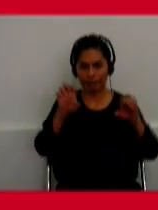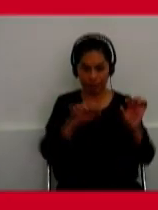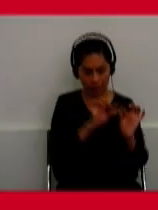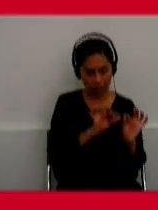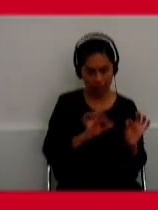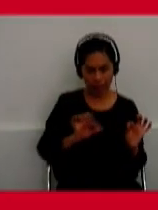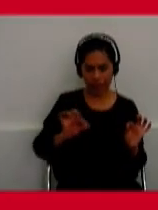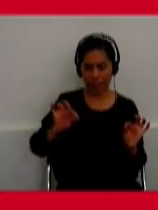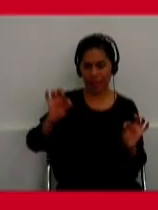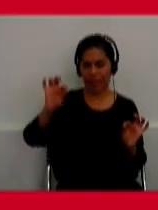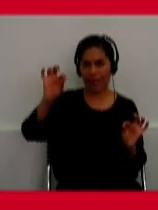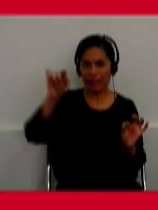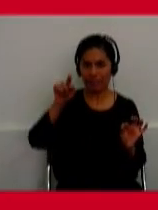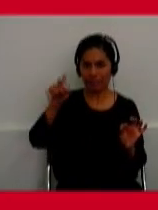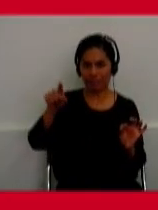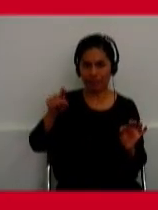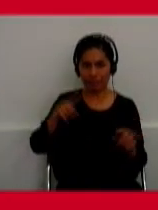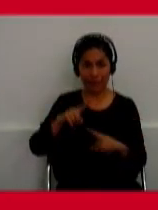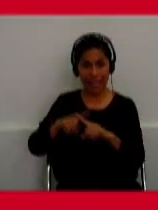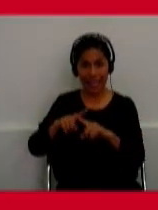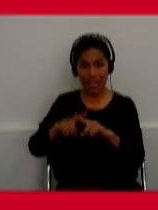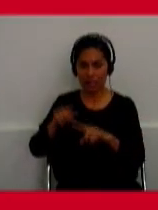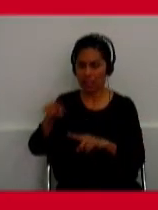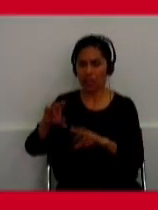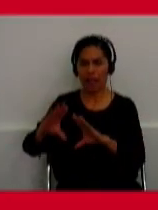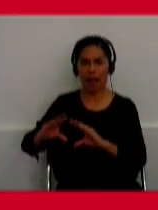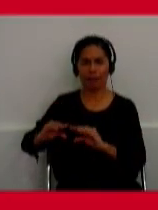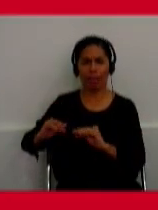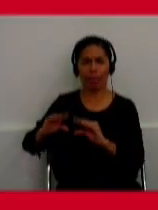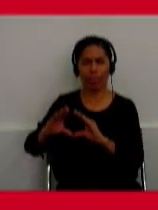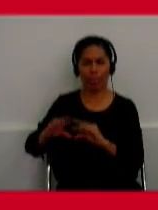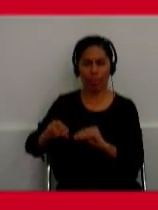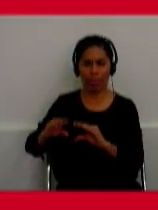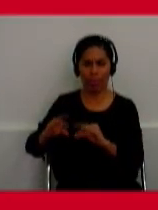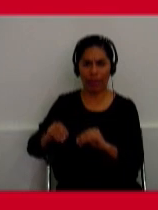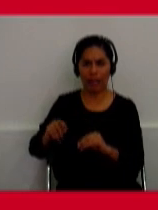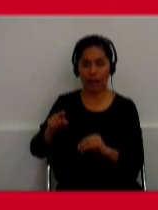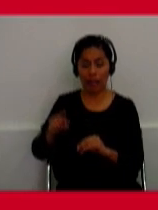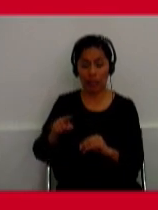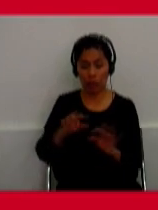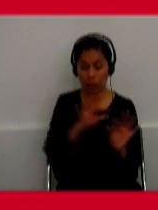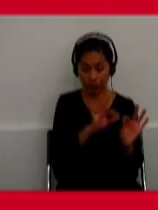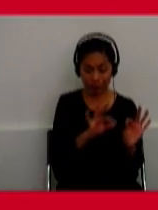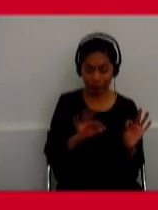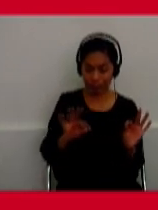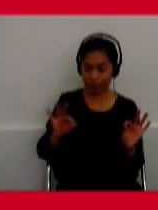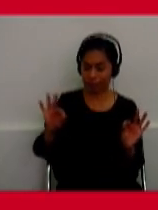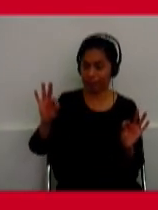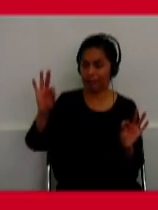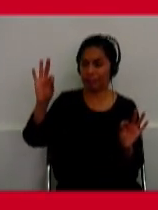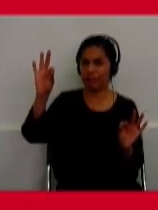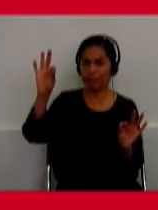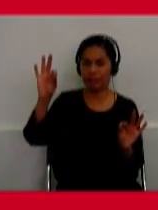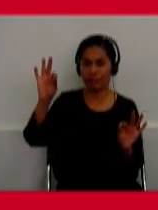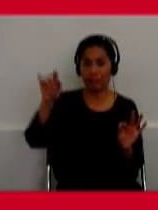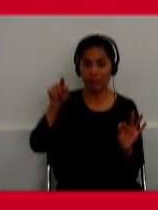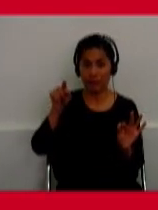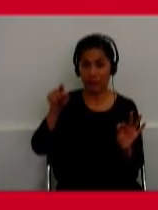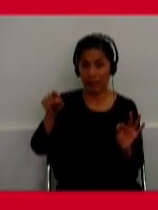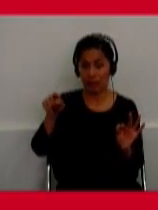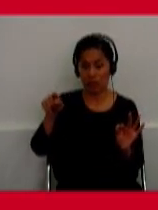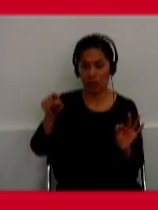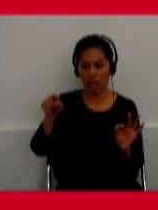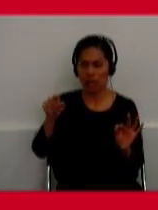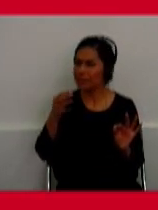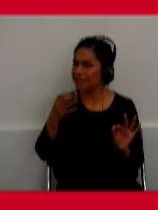en la columna X está el porcentaje sólidos. Normalmente toda la rheología tiene una curva muy inusual que es este tipo